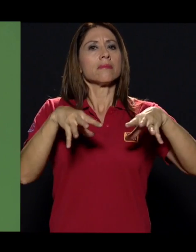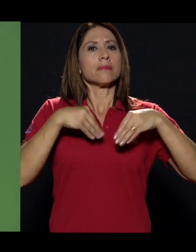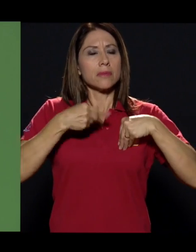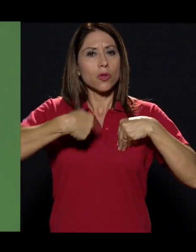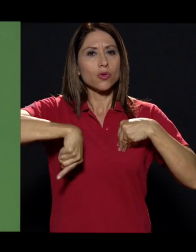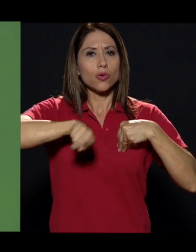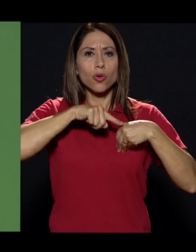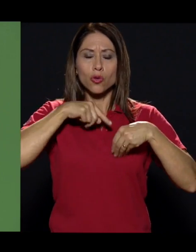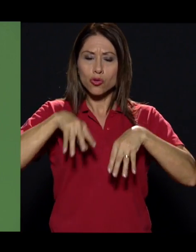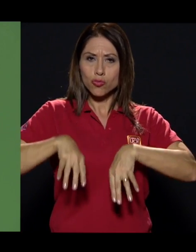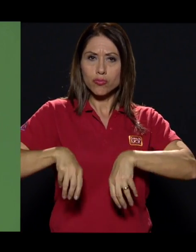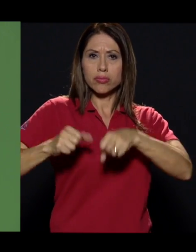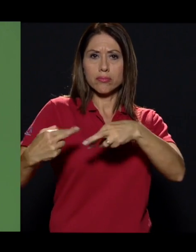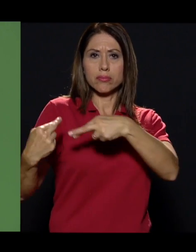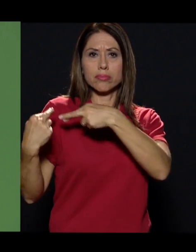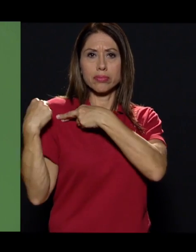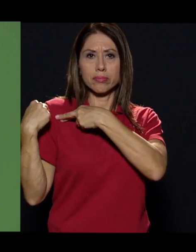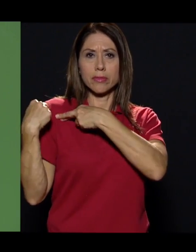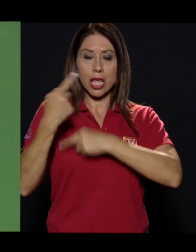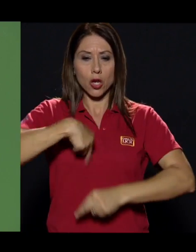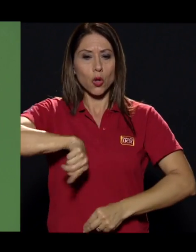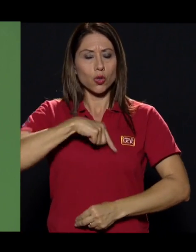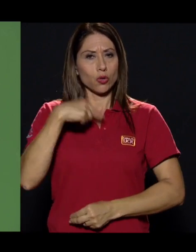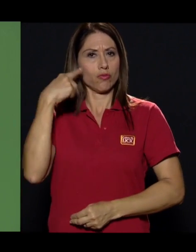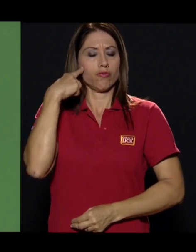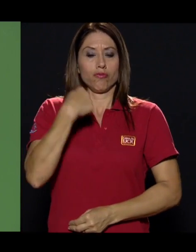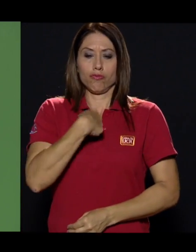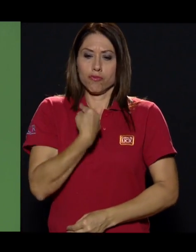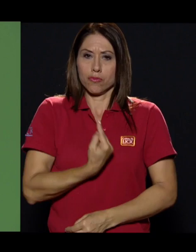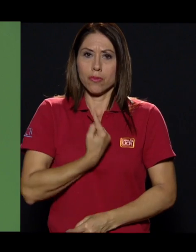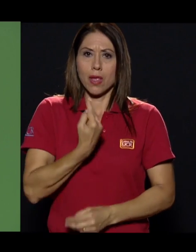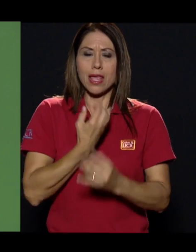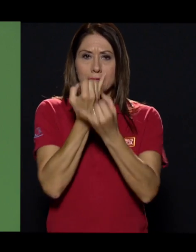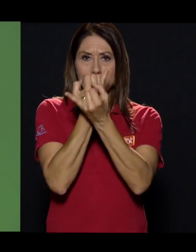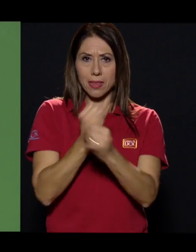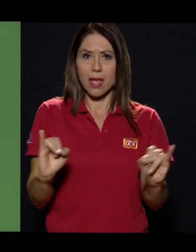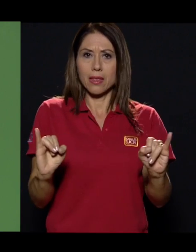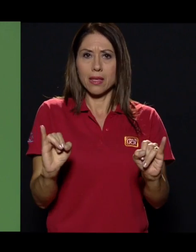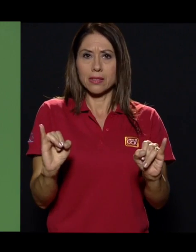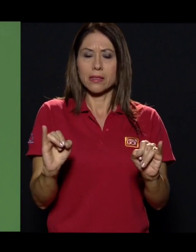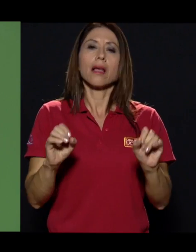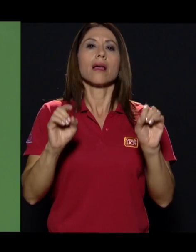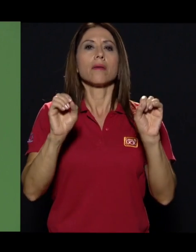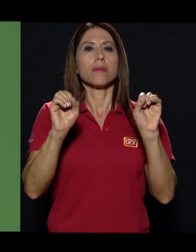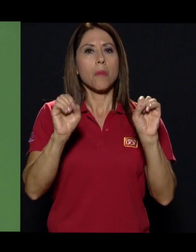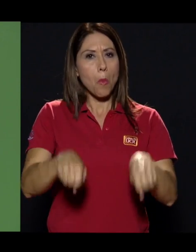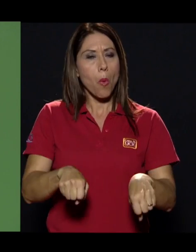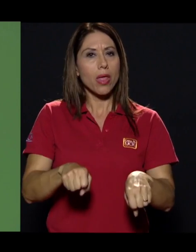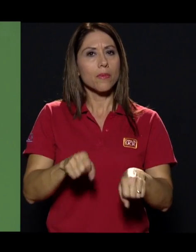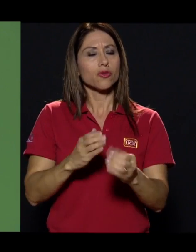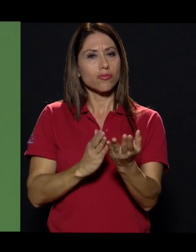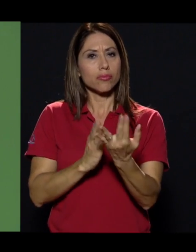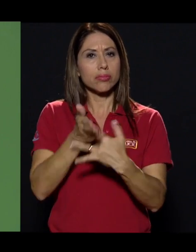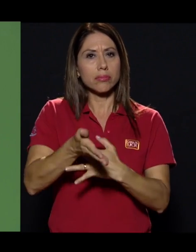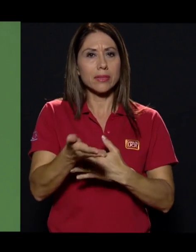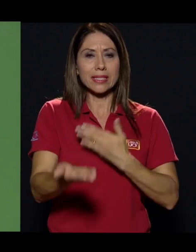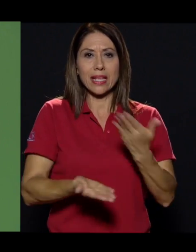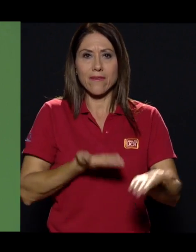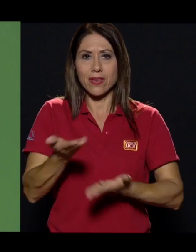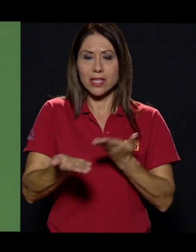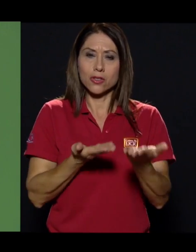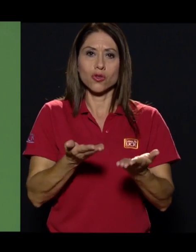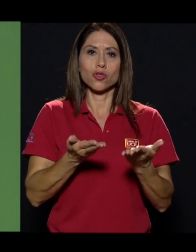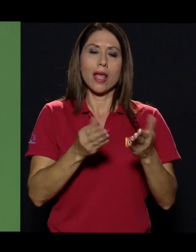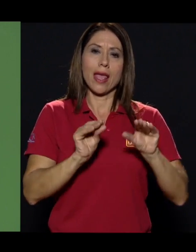asumamos nuestra responsabilidad y nos veamos como autónomos e independientes, vamos a poder acceder a